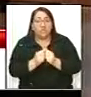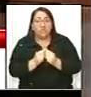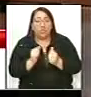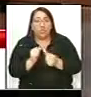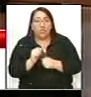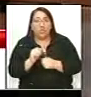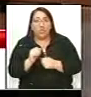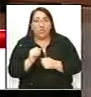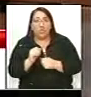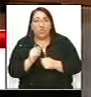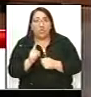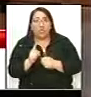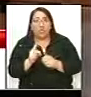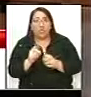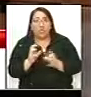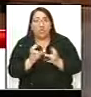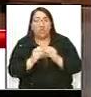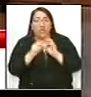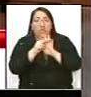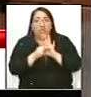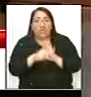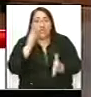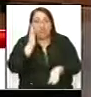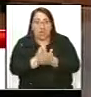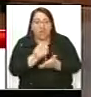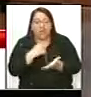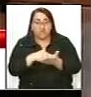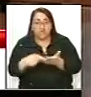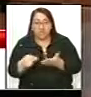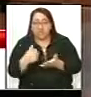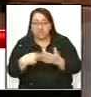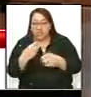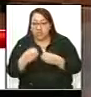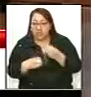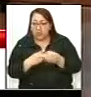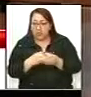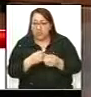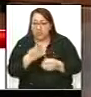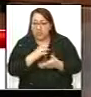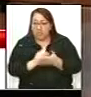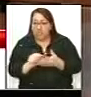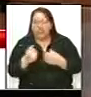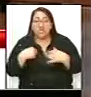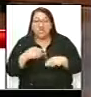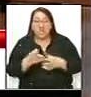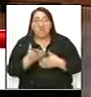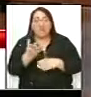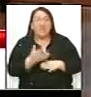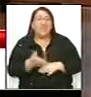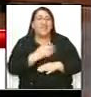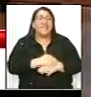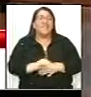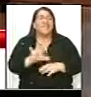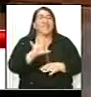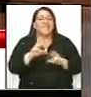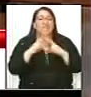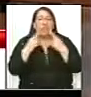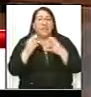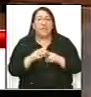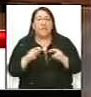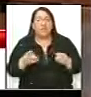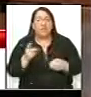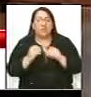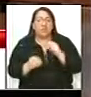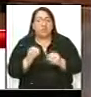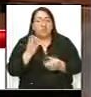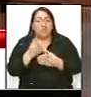dación de la publicación de las normas de sanciones, que se han organizado 4 mesas y hemos solicitado una 5ª mesa para solucionar